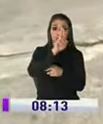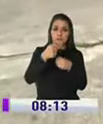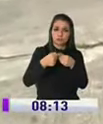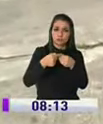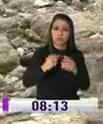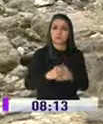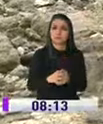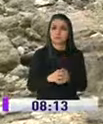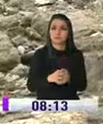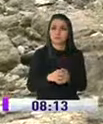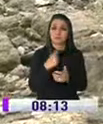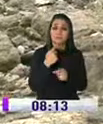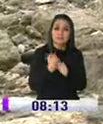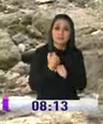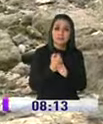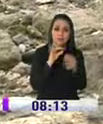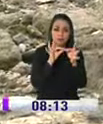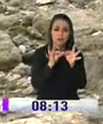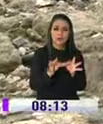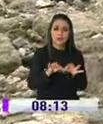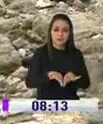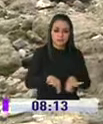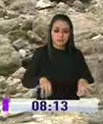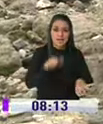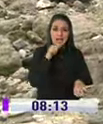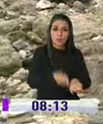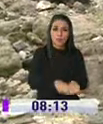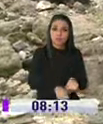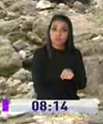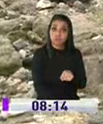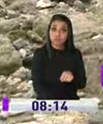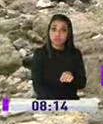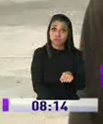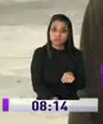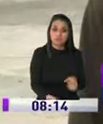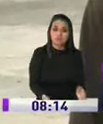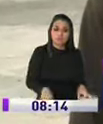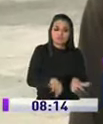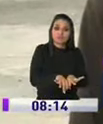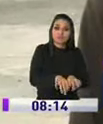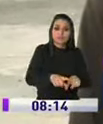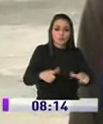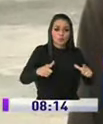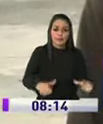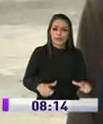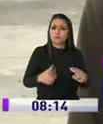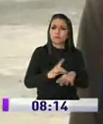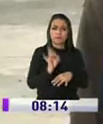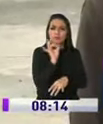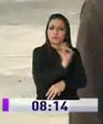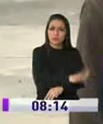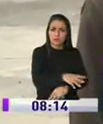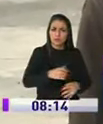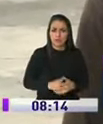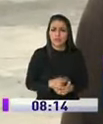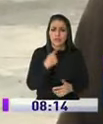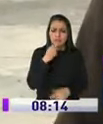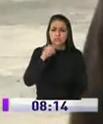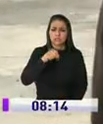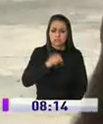por los trabajos de reparación de una fuga de agua que quedaron inconclusos. Le cogieron y lo hicieron de arreglarle, creo que es de